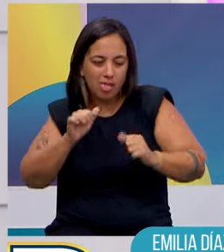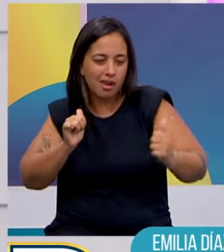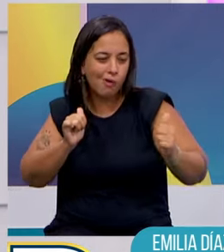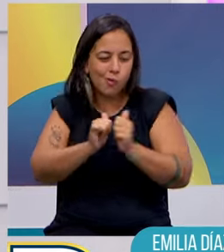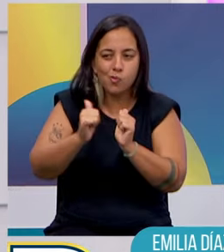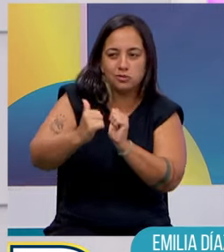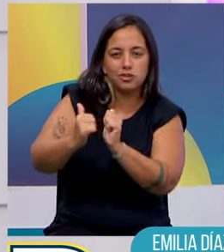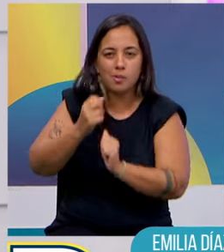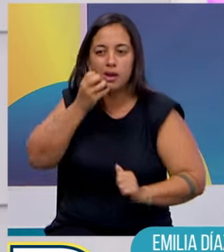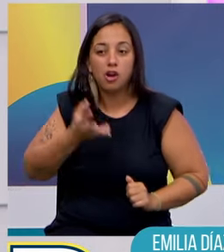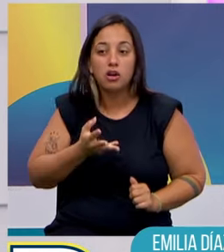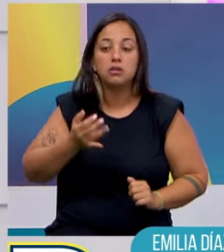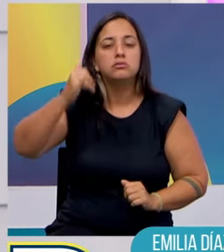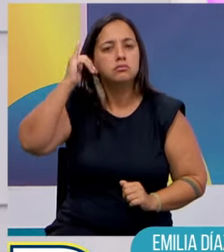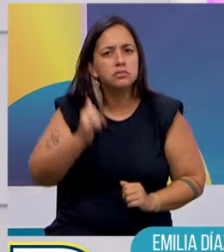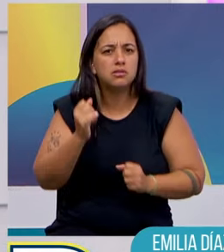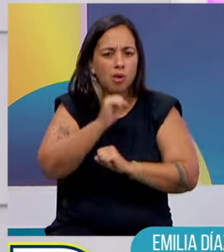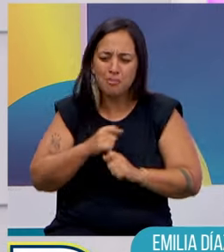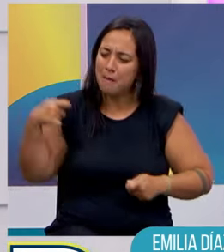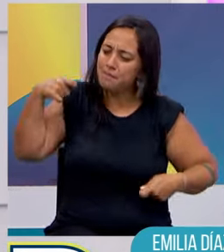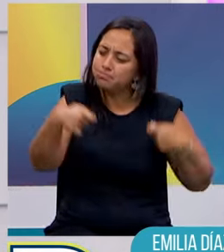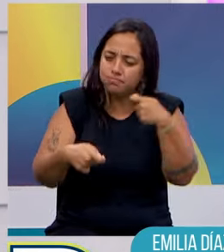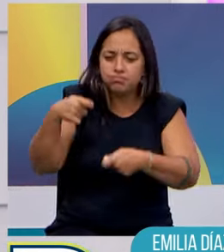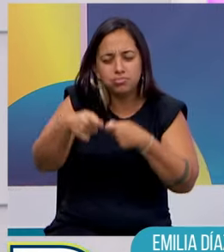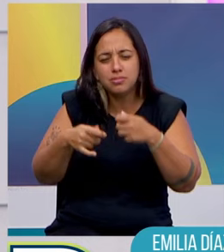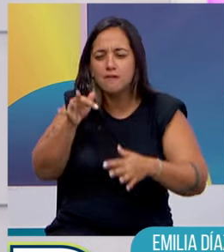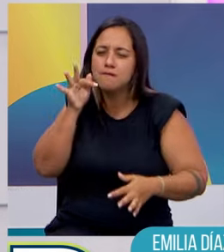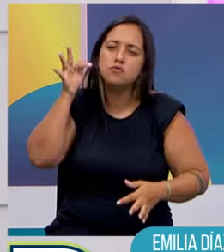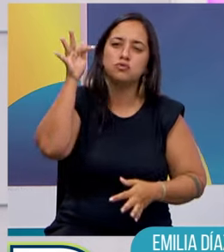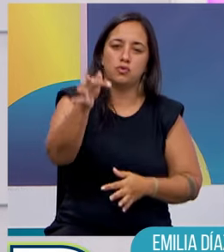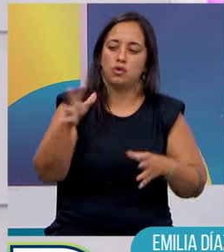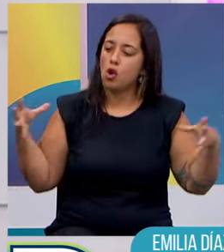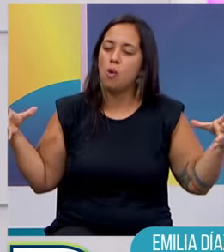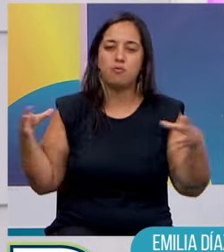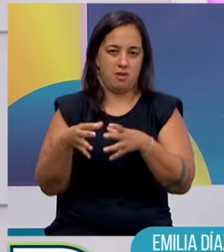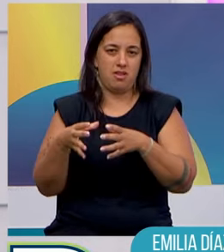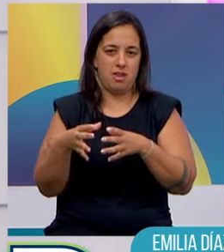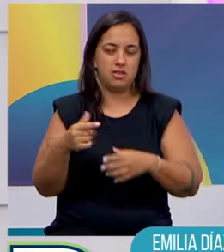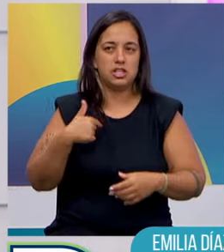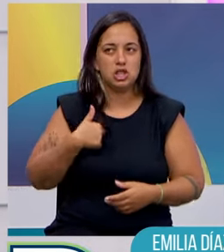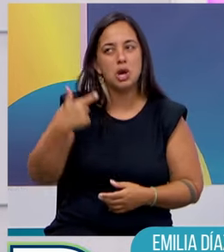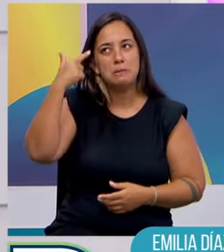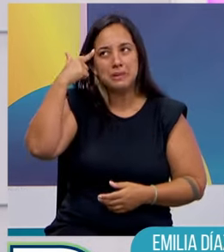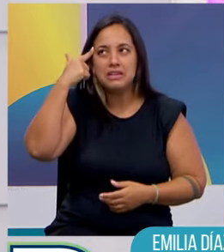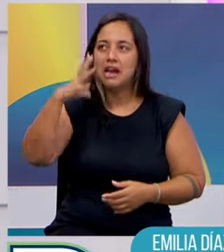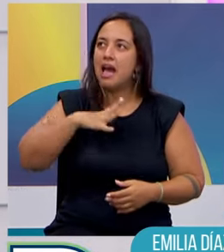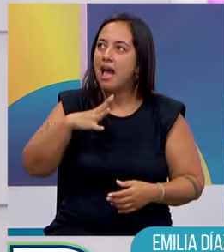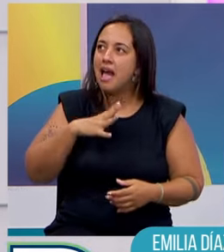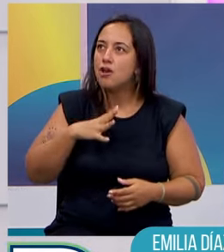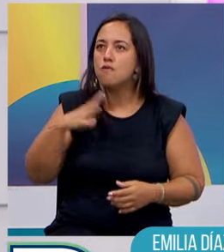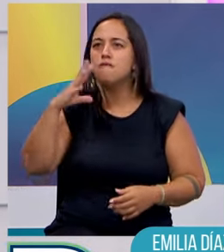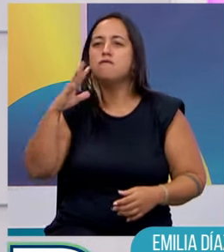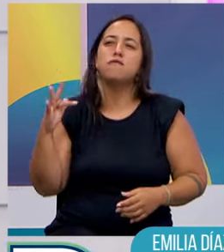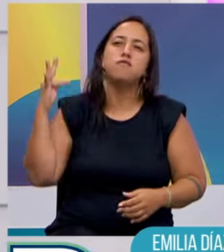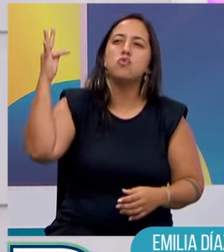no solo estar con el otro, construir con el otro un futuro que yo creo que nos pretenden robar. Nos están presentando un